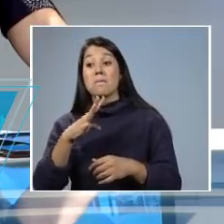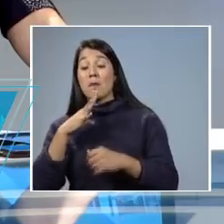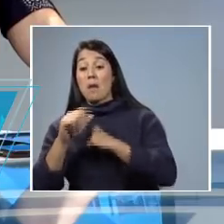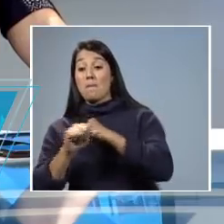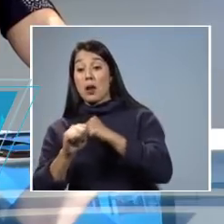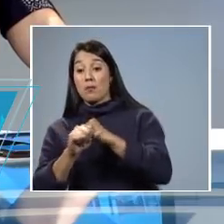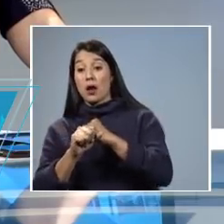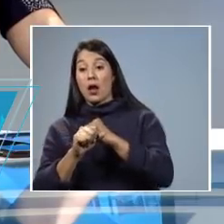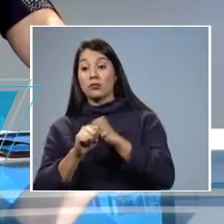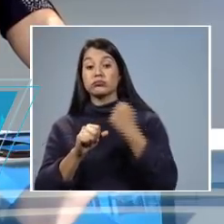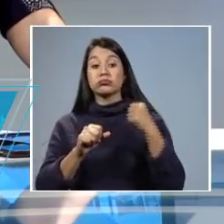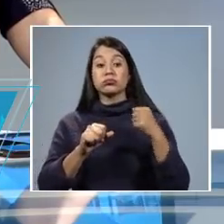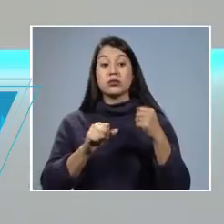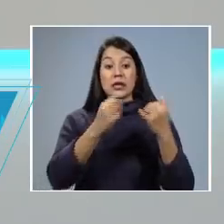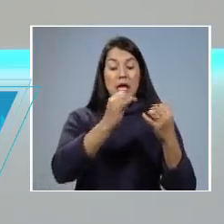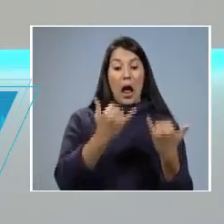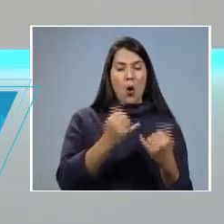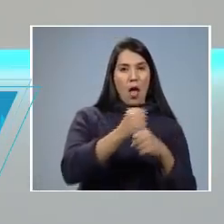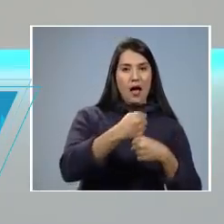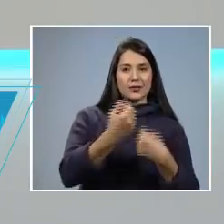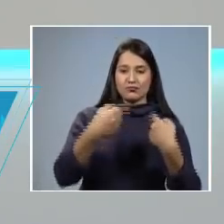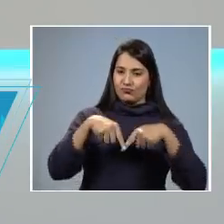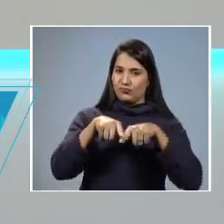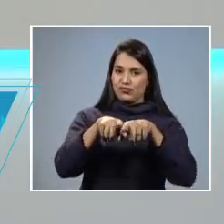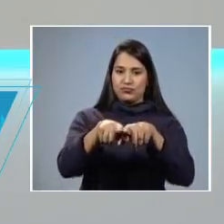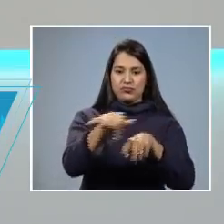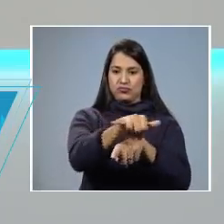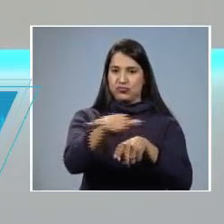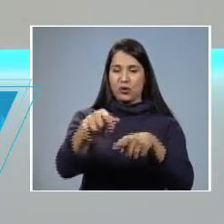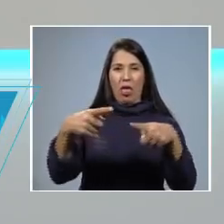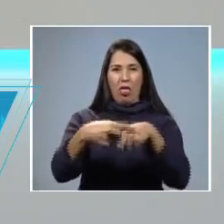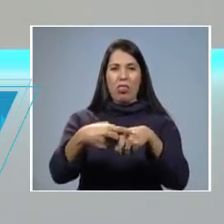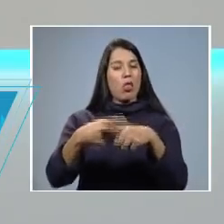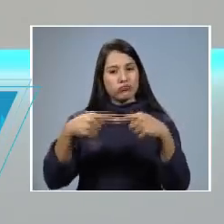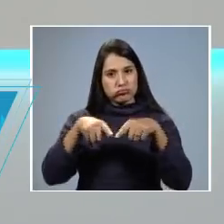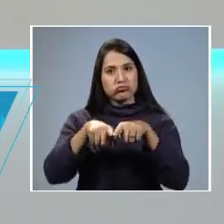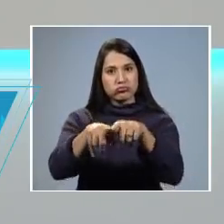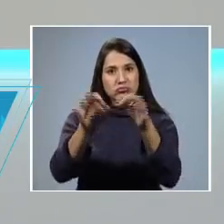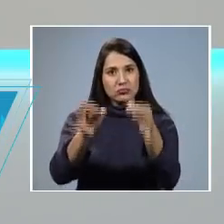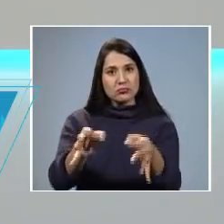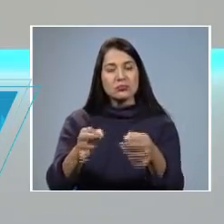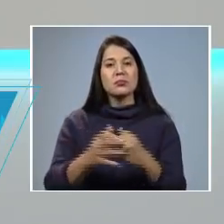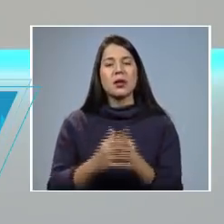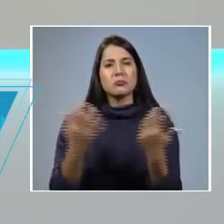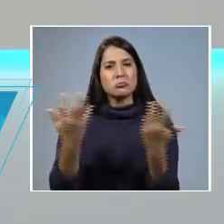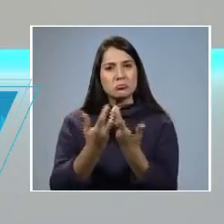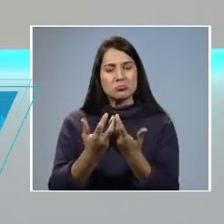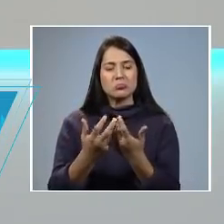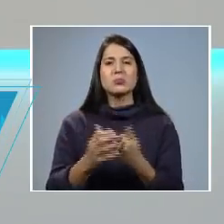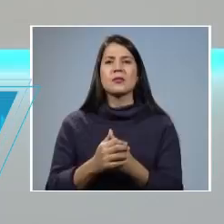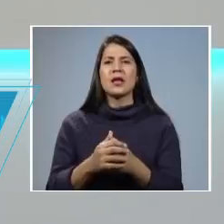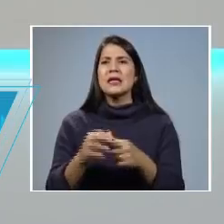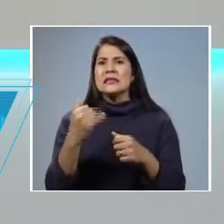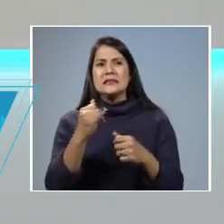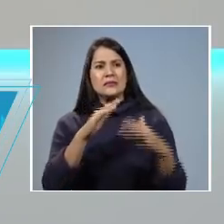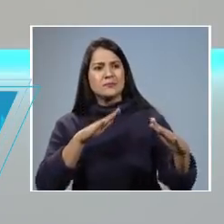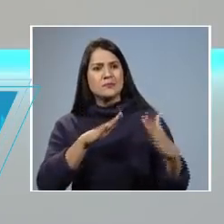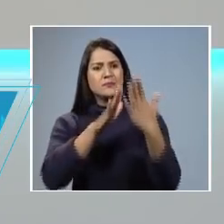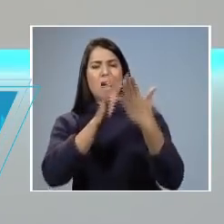ofrecieron en el periodo de campaña. Han sido diligentes cuando se ha prestado alguna situación